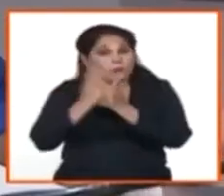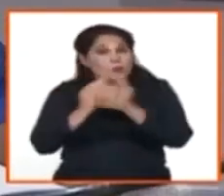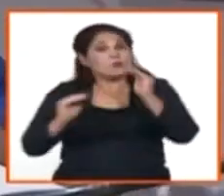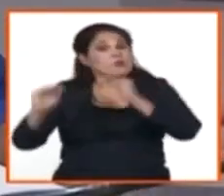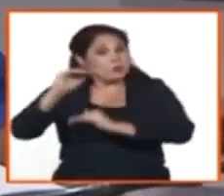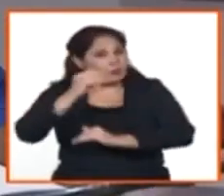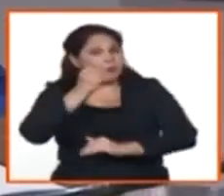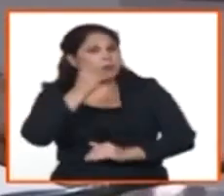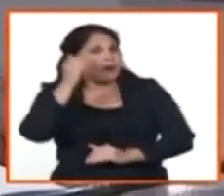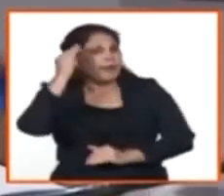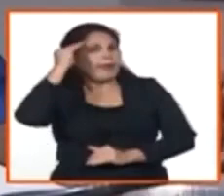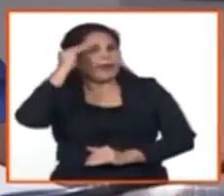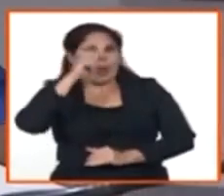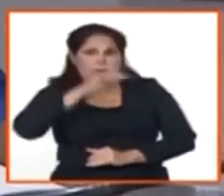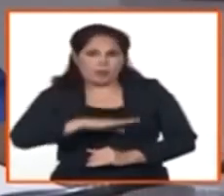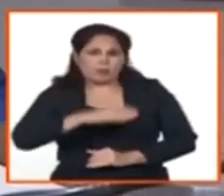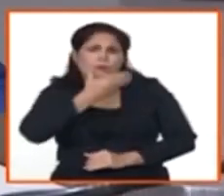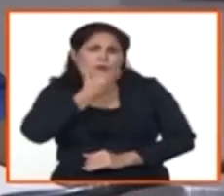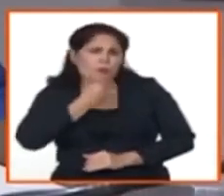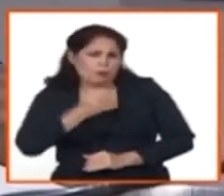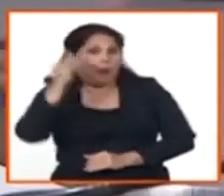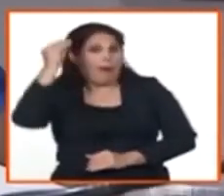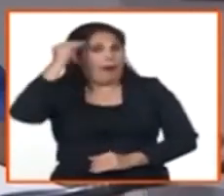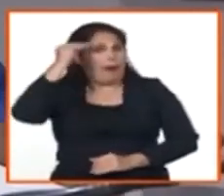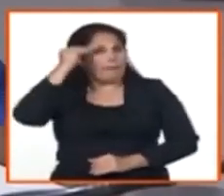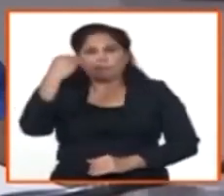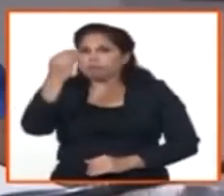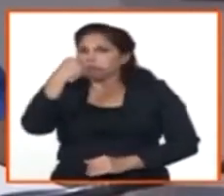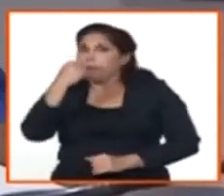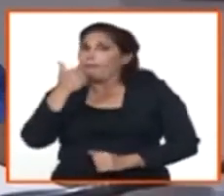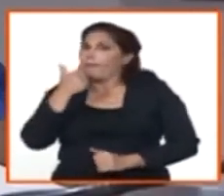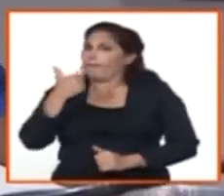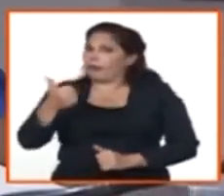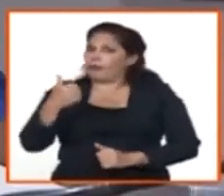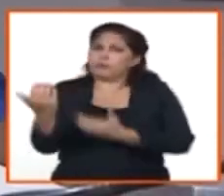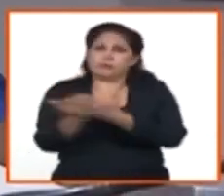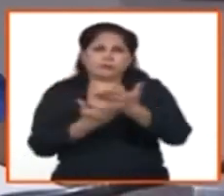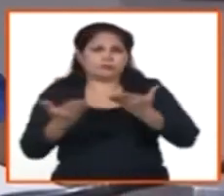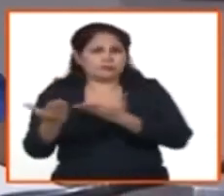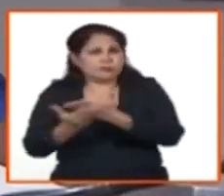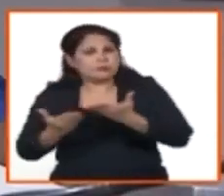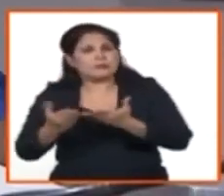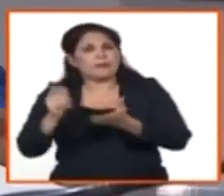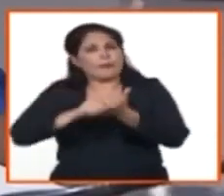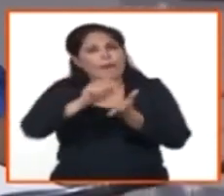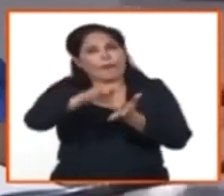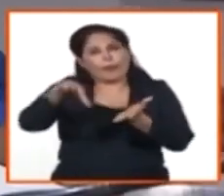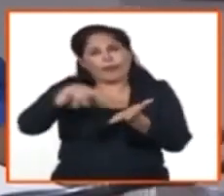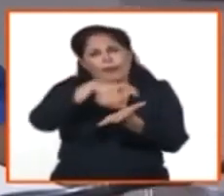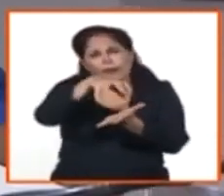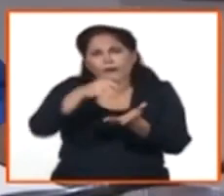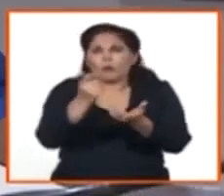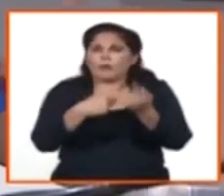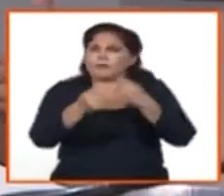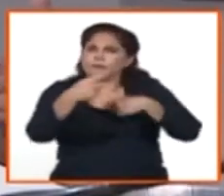cultura alimentaria que queríamos. Es decir, todas esas cosas fueron debatidas, también la comercialización y la inocuidad, y